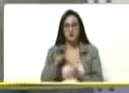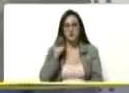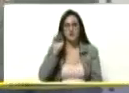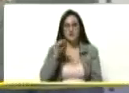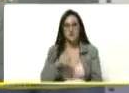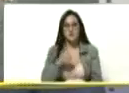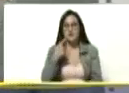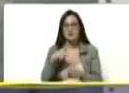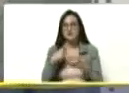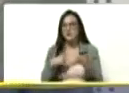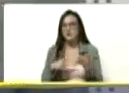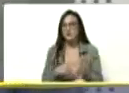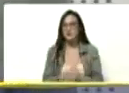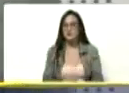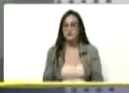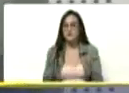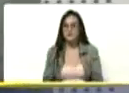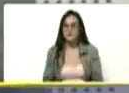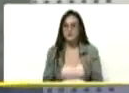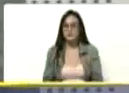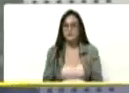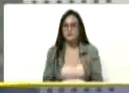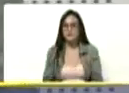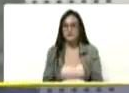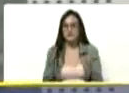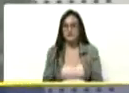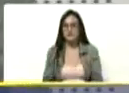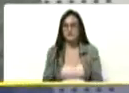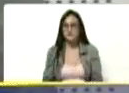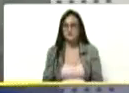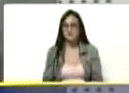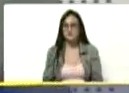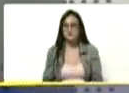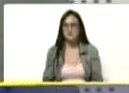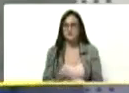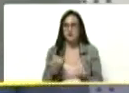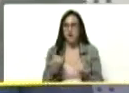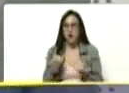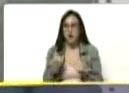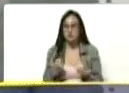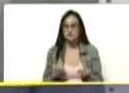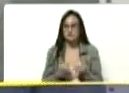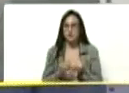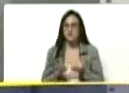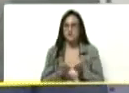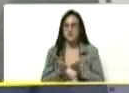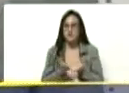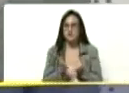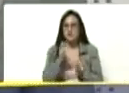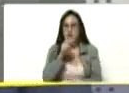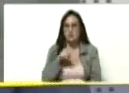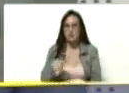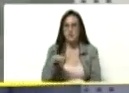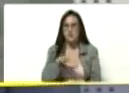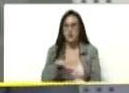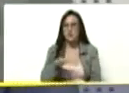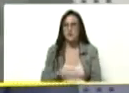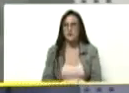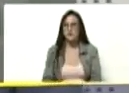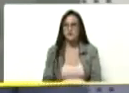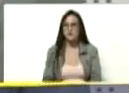más diverso, we are doing our people a disservice. Estamos prestando un servicio a nuestros pueblos and especially our